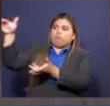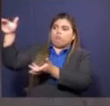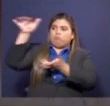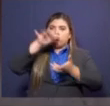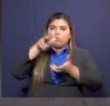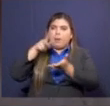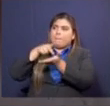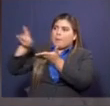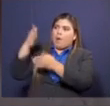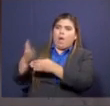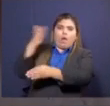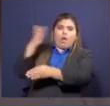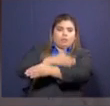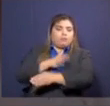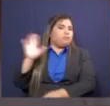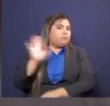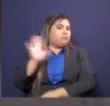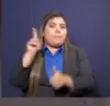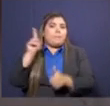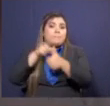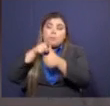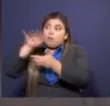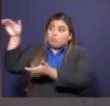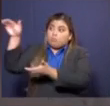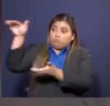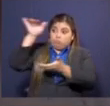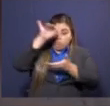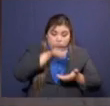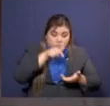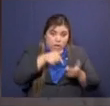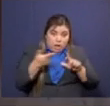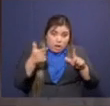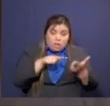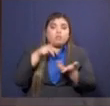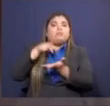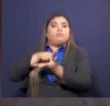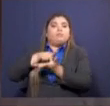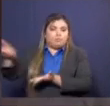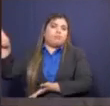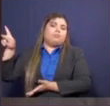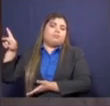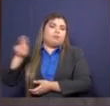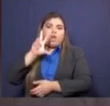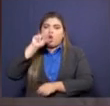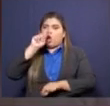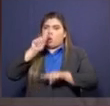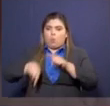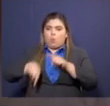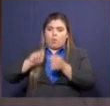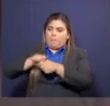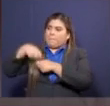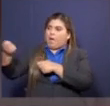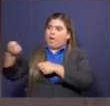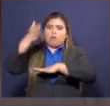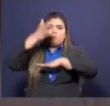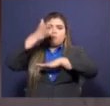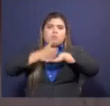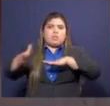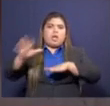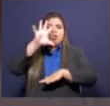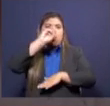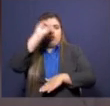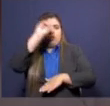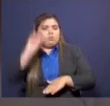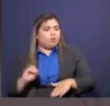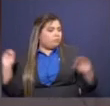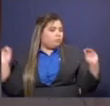o pago alguno. Repito, no se producirá anticipo ni pago alguno